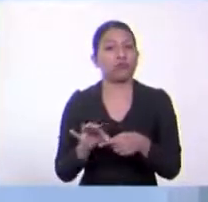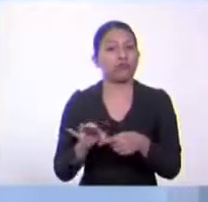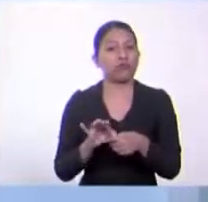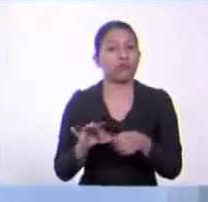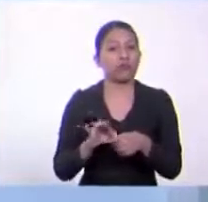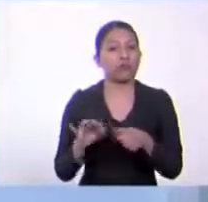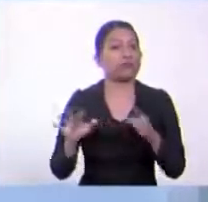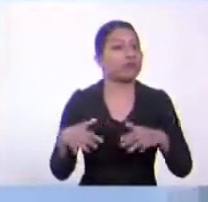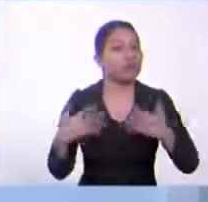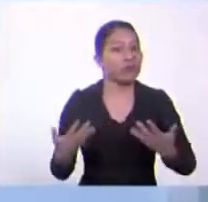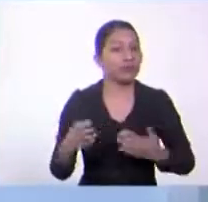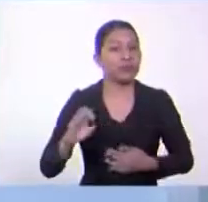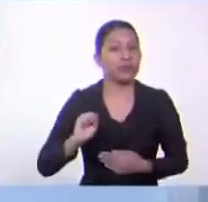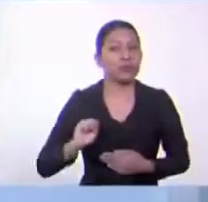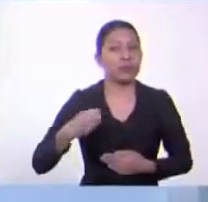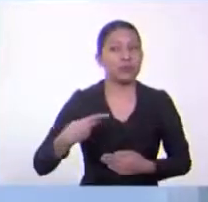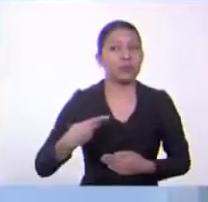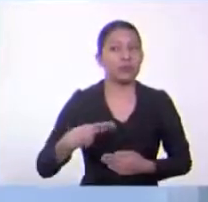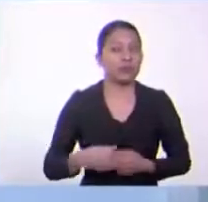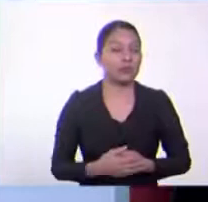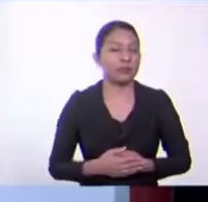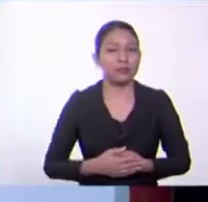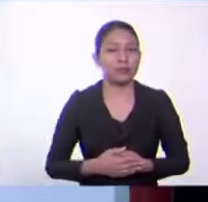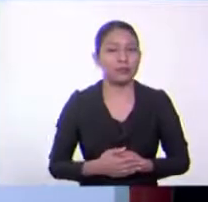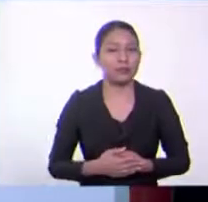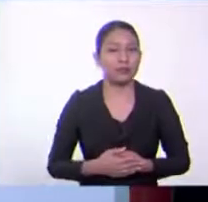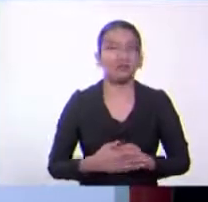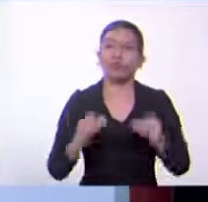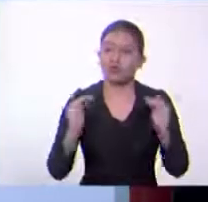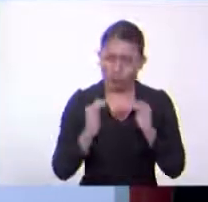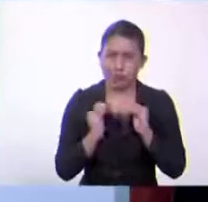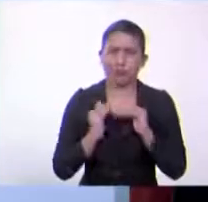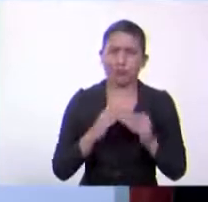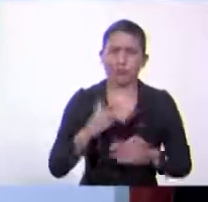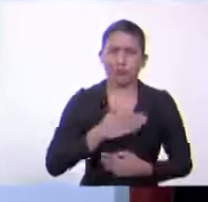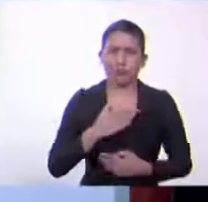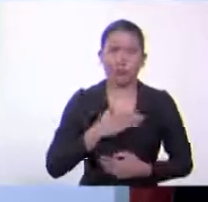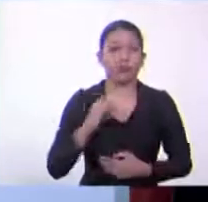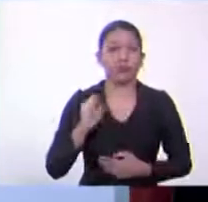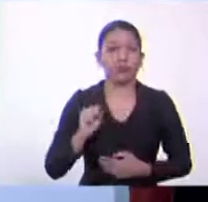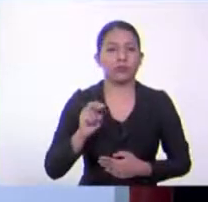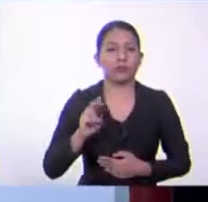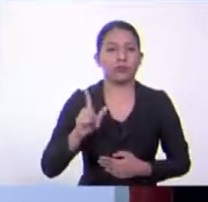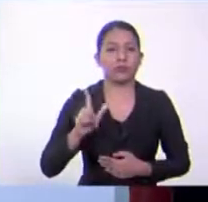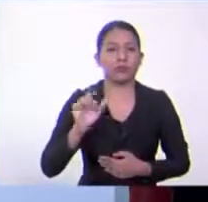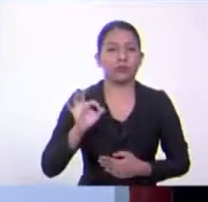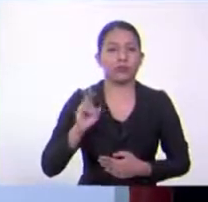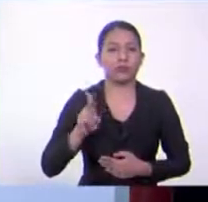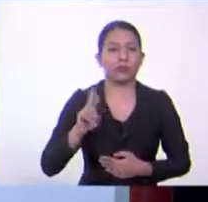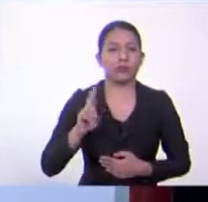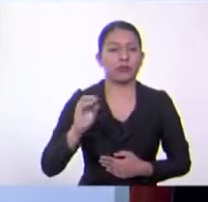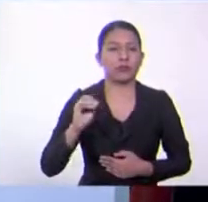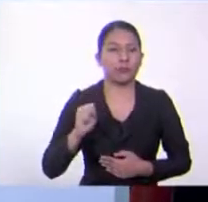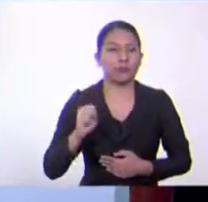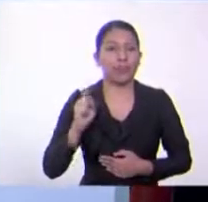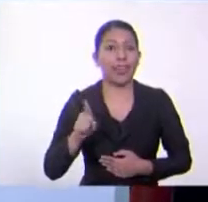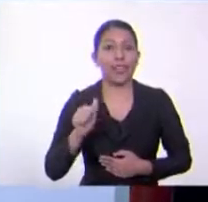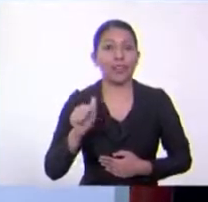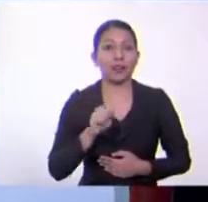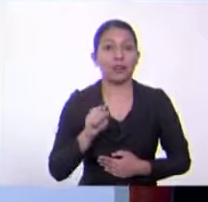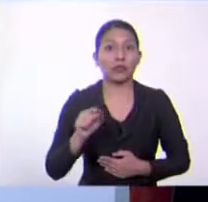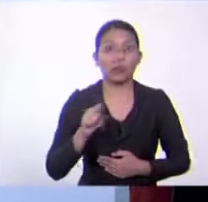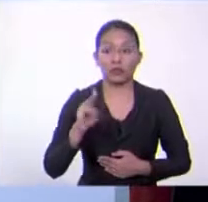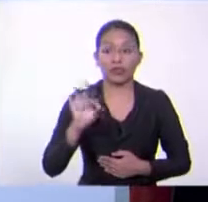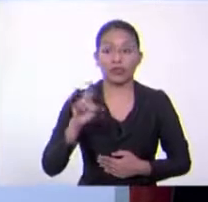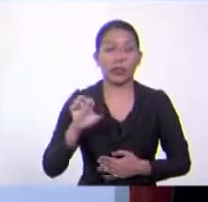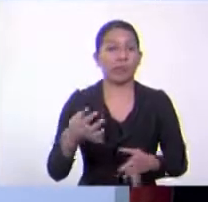es SH. También tenemos a los sulfuros, en la cual el azufre está unido